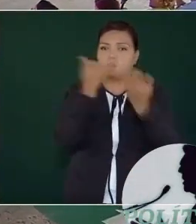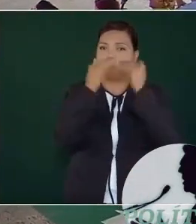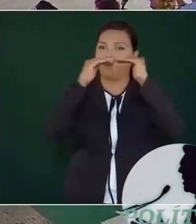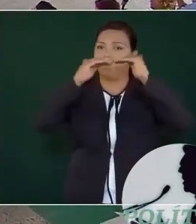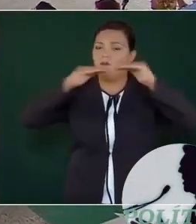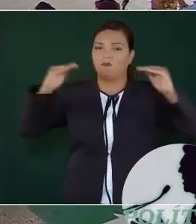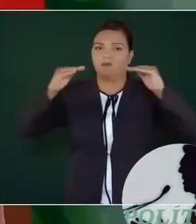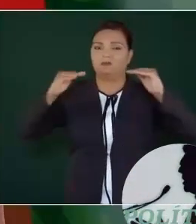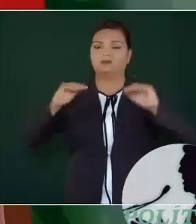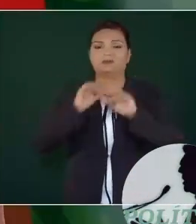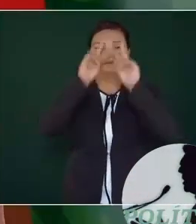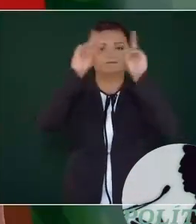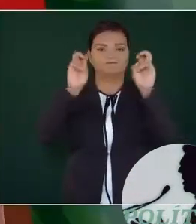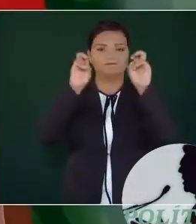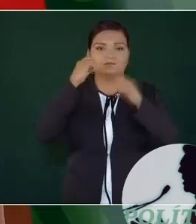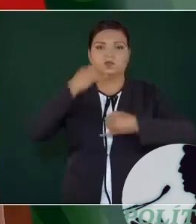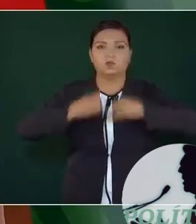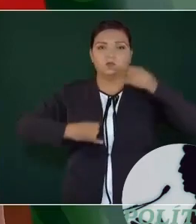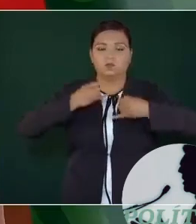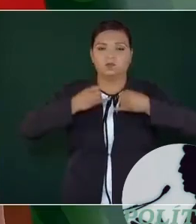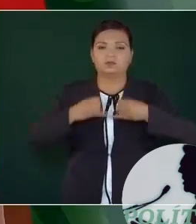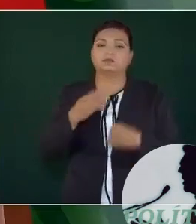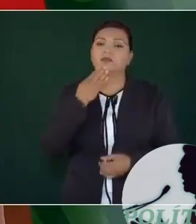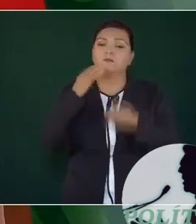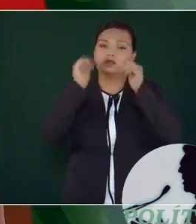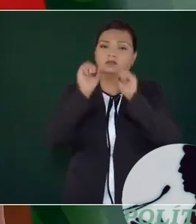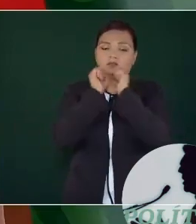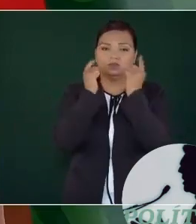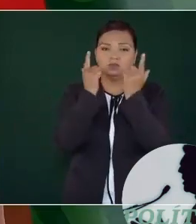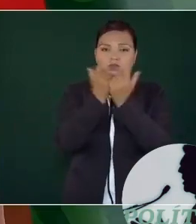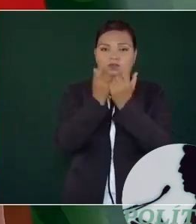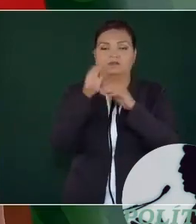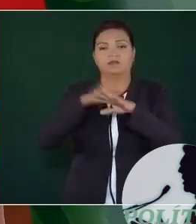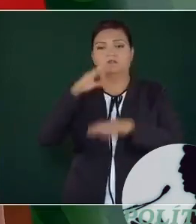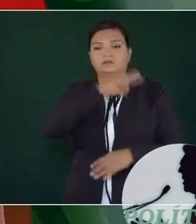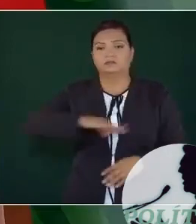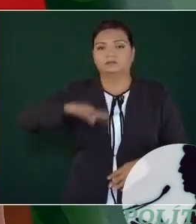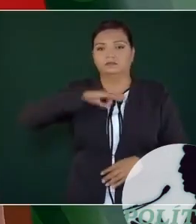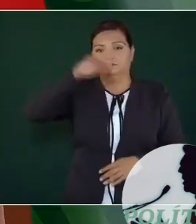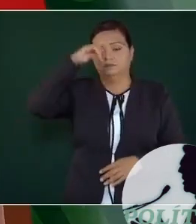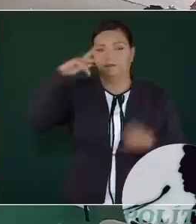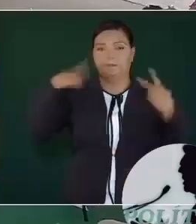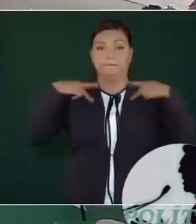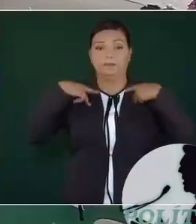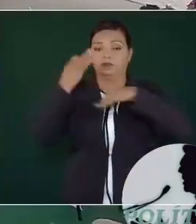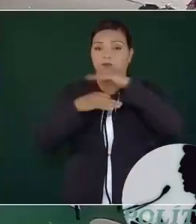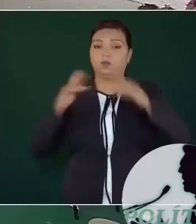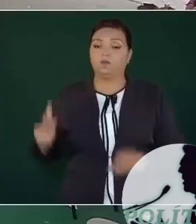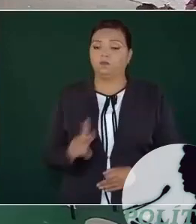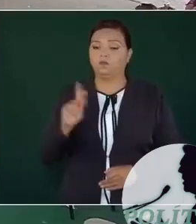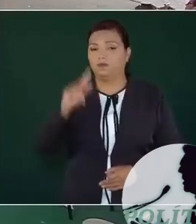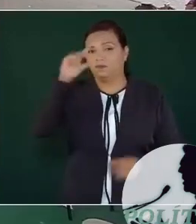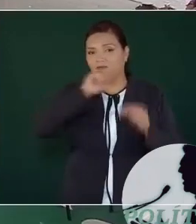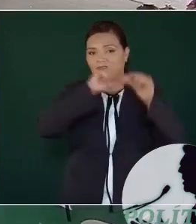equitativo en términos de justicia, bienestar social y felicidad para el pueblo de México y para el